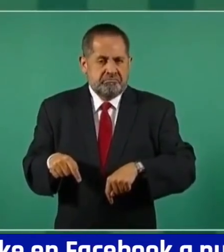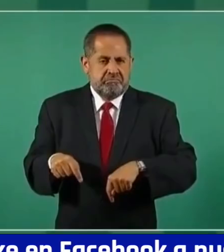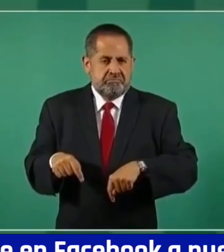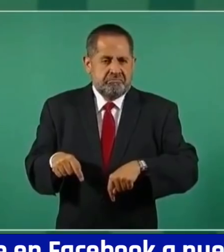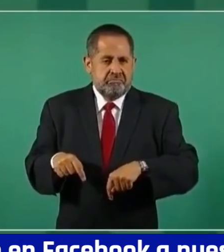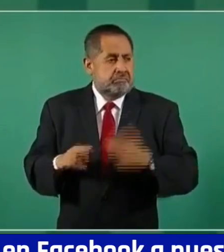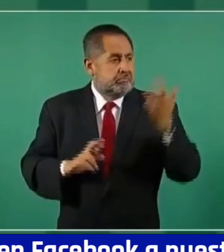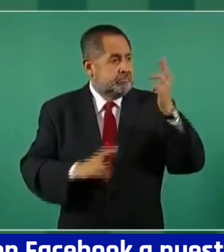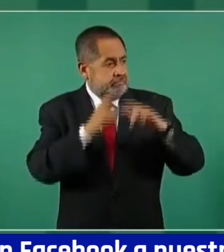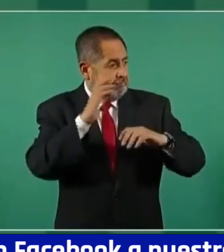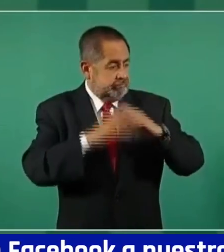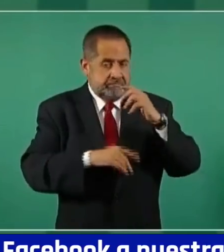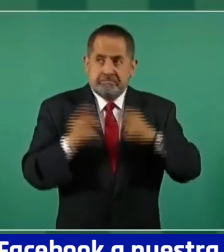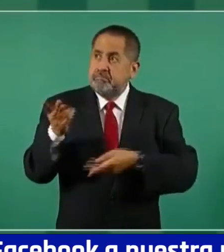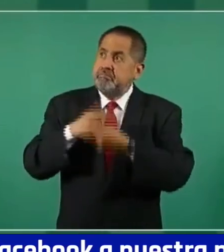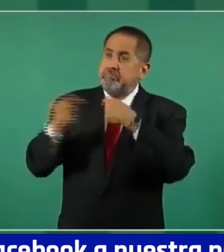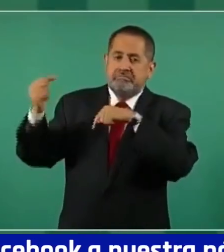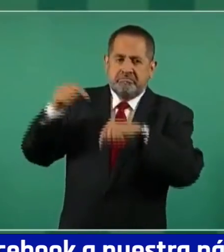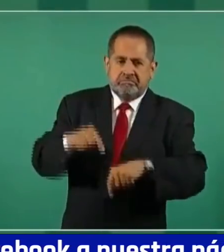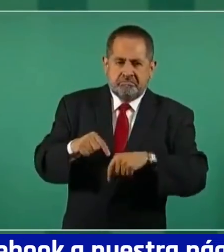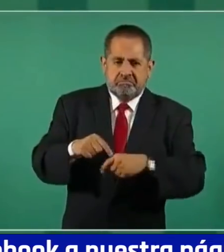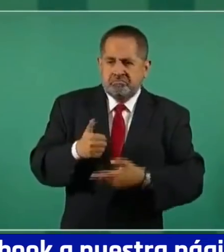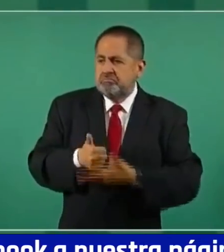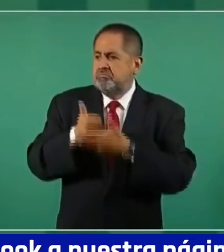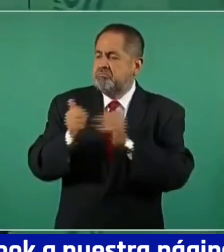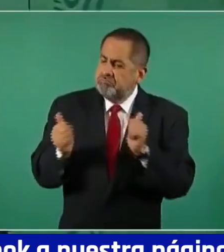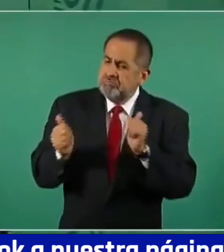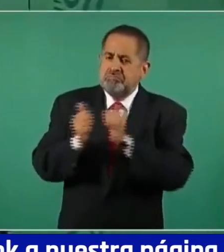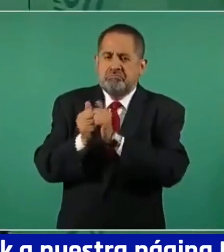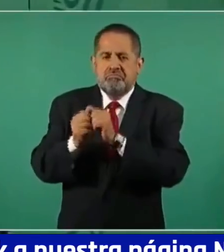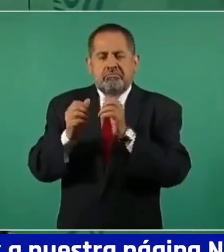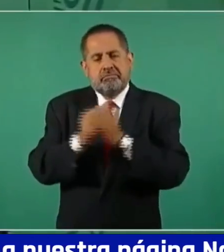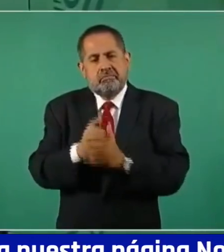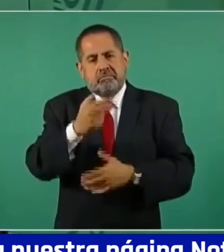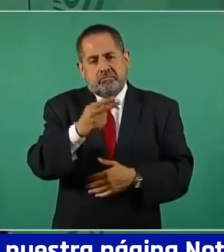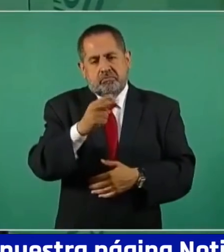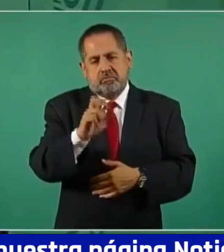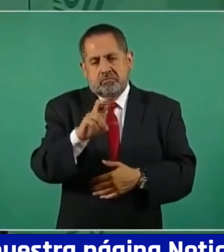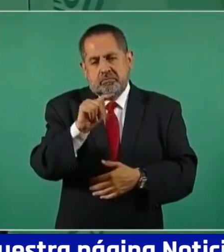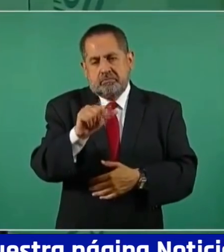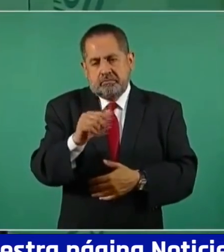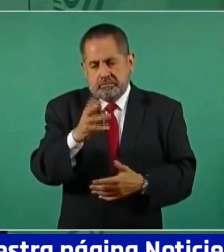ya con la revolución y colabora con Huerta.